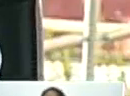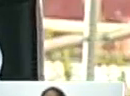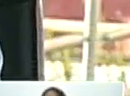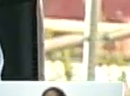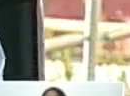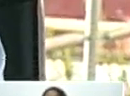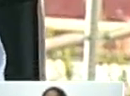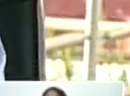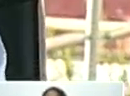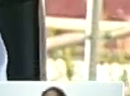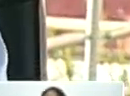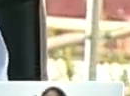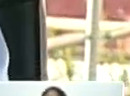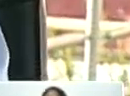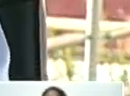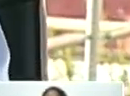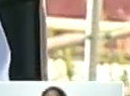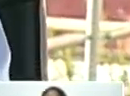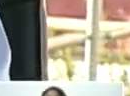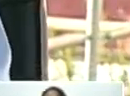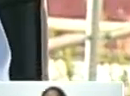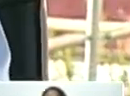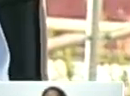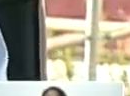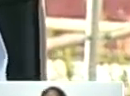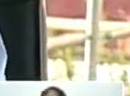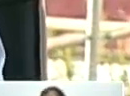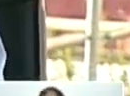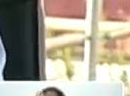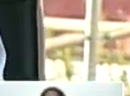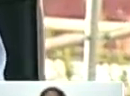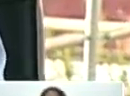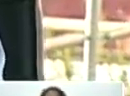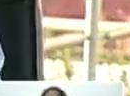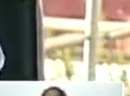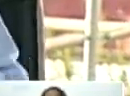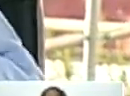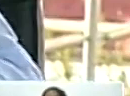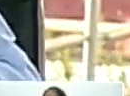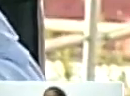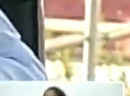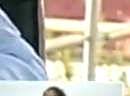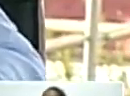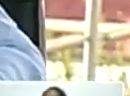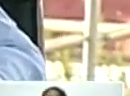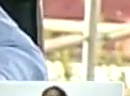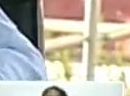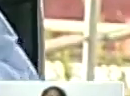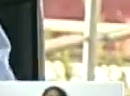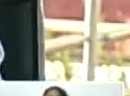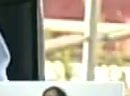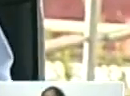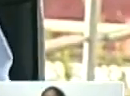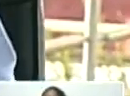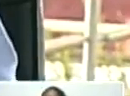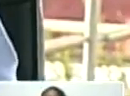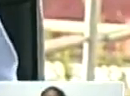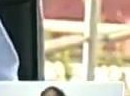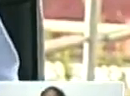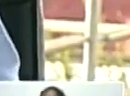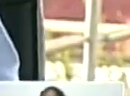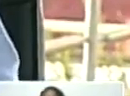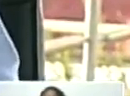hermanos y hermanas de los CLAP que hacen una labor titánica, no solo de distribución de alimentos